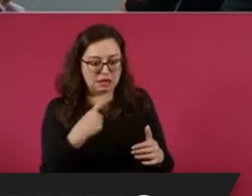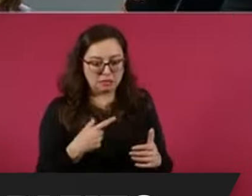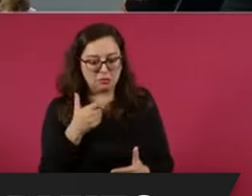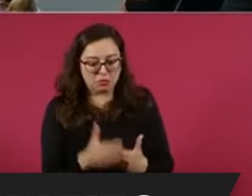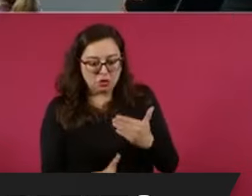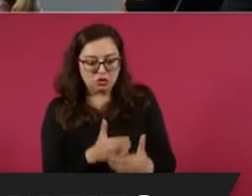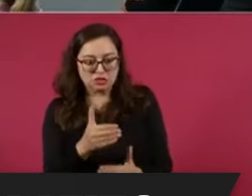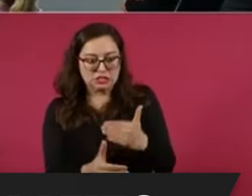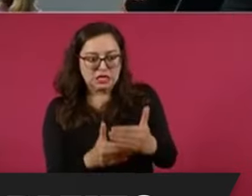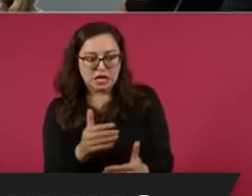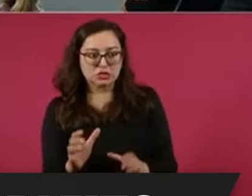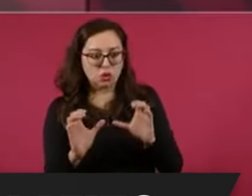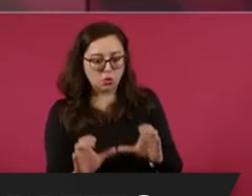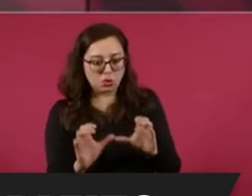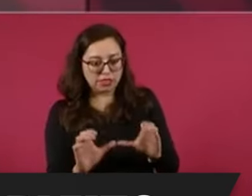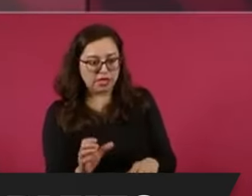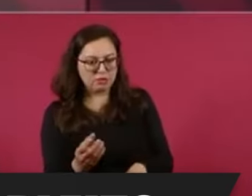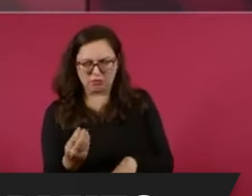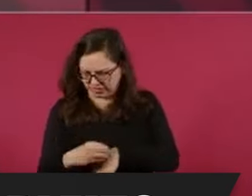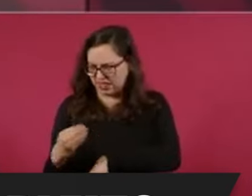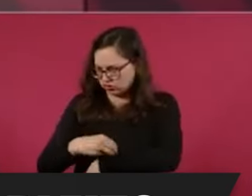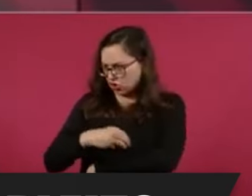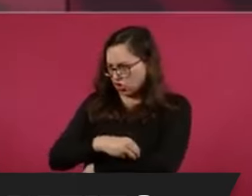¿cómo se llama?, el debido pretexto, ¿cómo se llama?